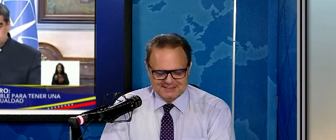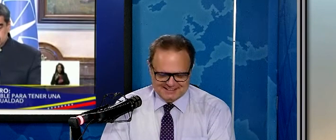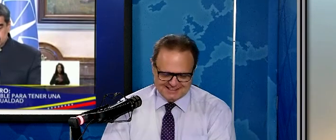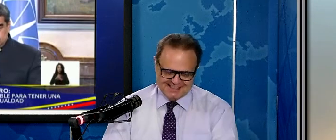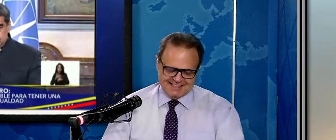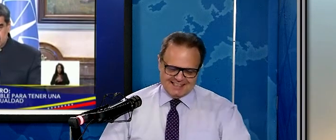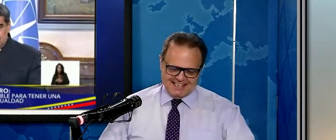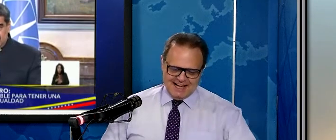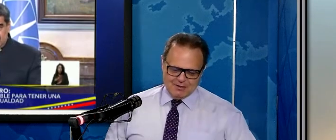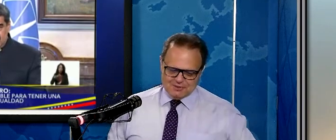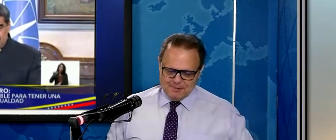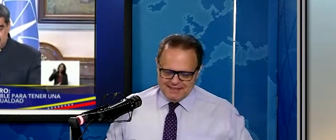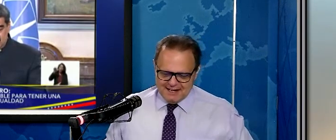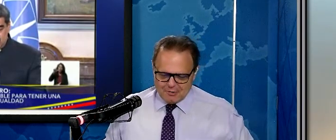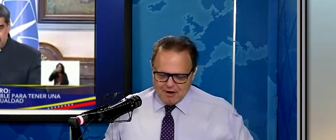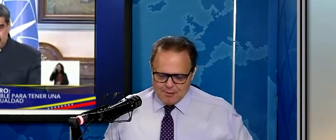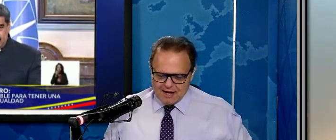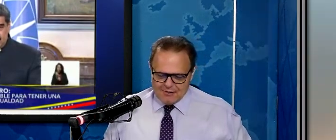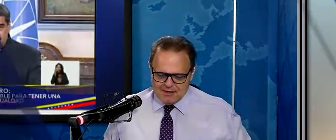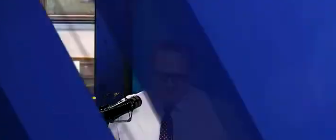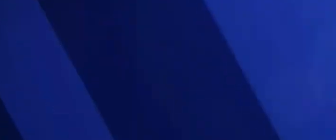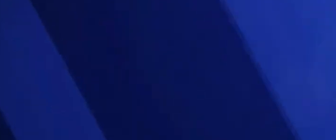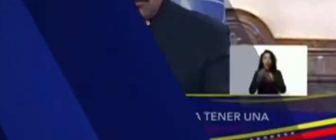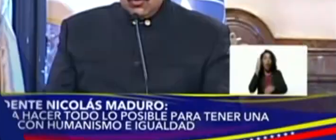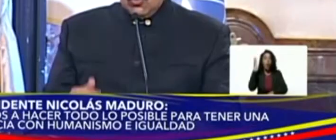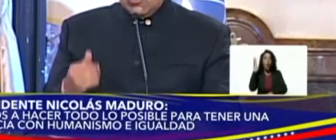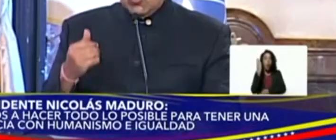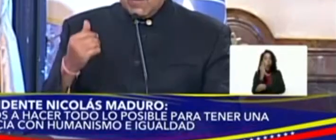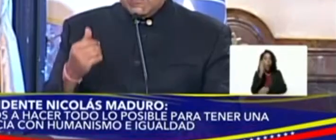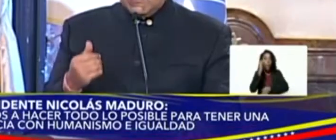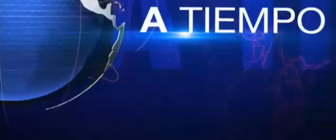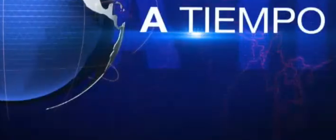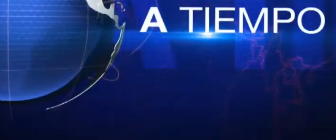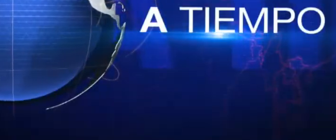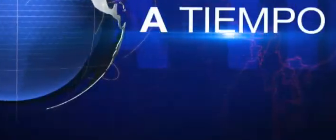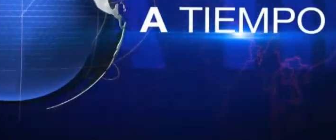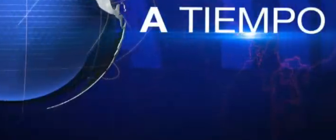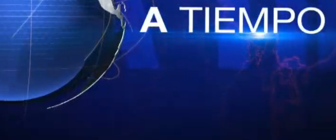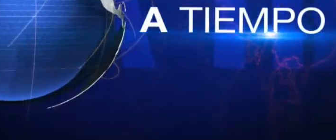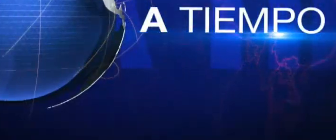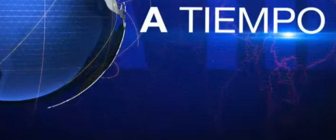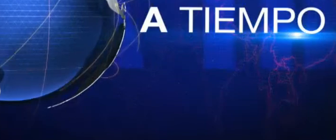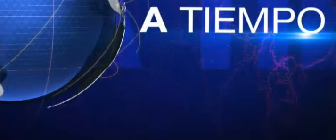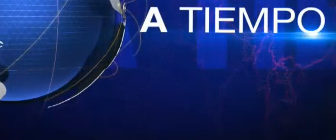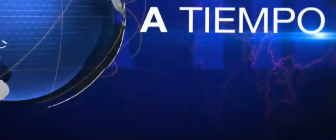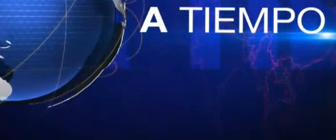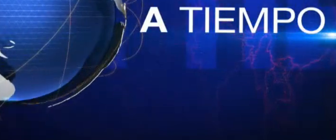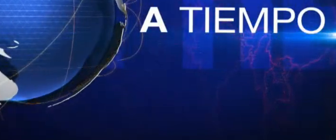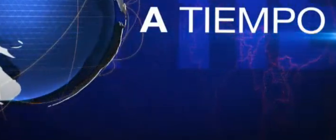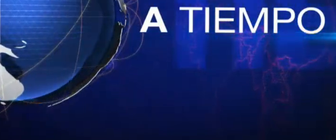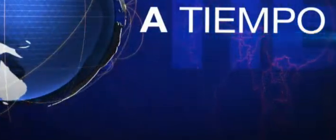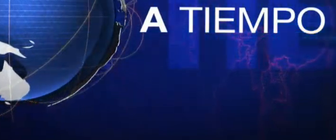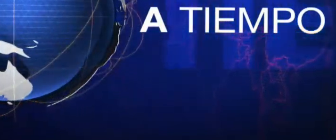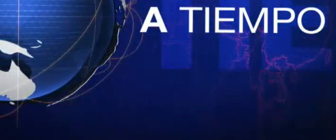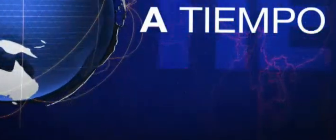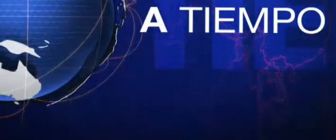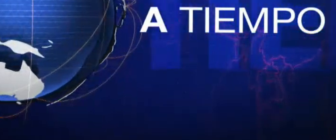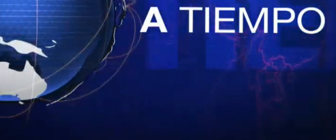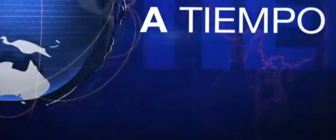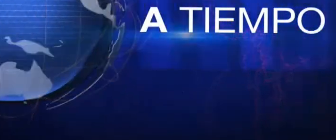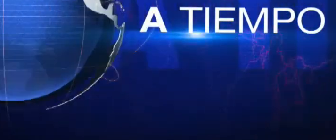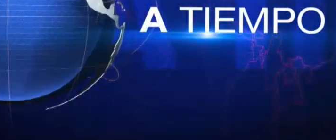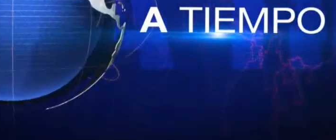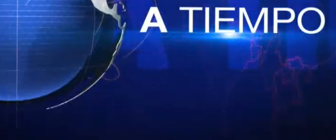pronto. Alonso Medina Roa, abogado y director de la Coalición por los Derechos Humanos. Amigos, al regreso, el análisis con